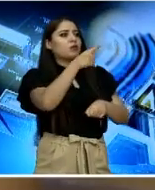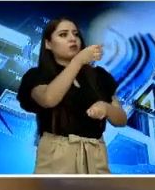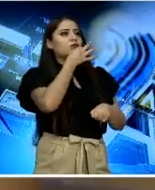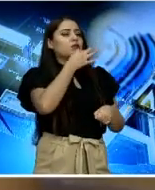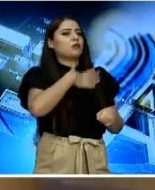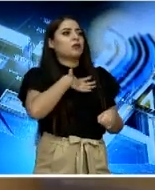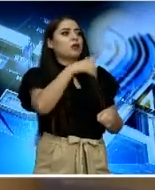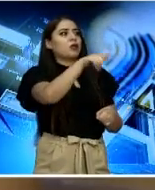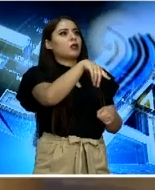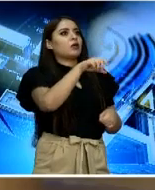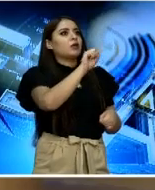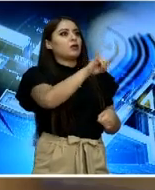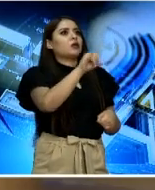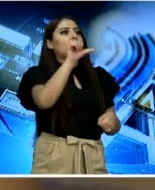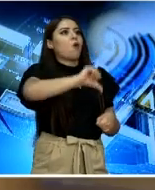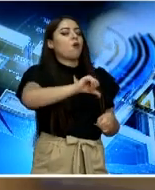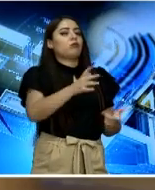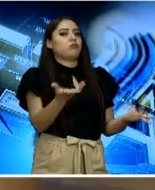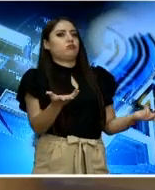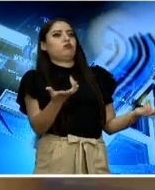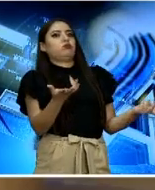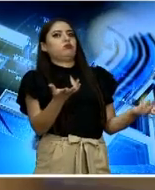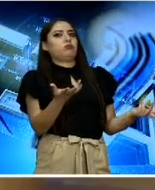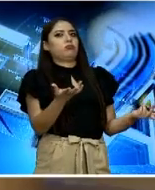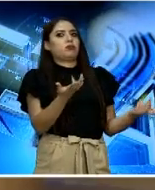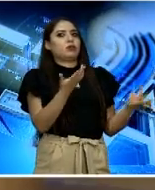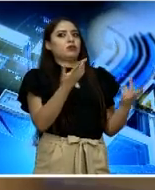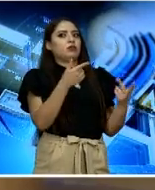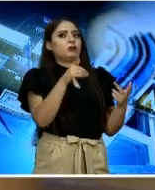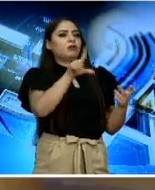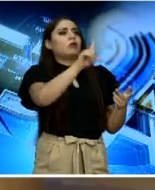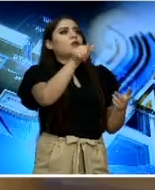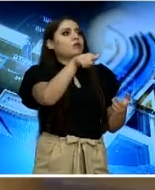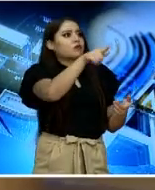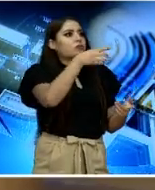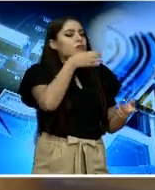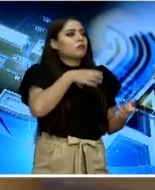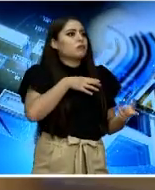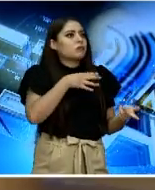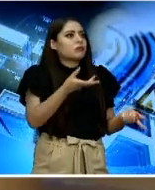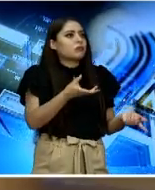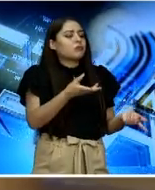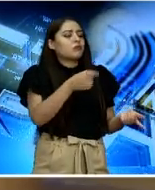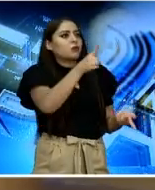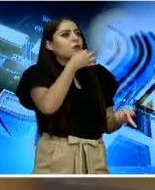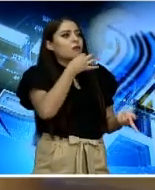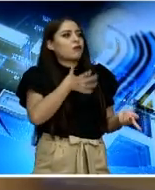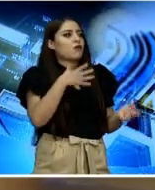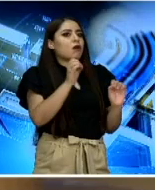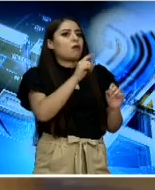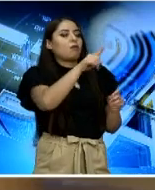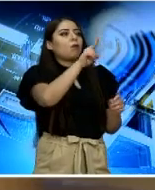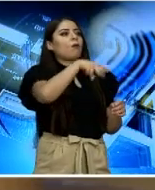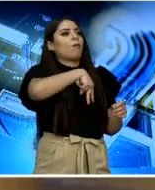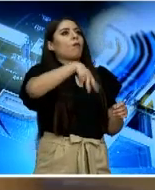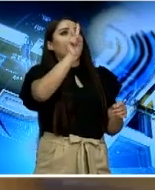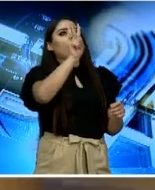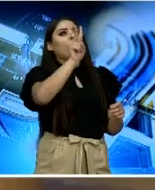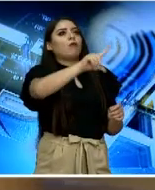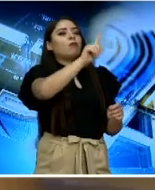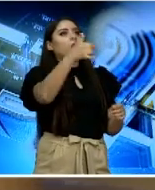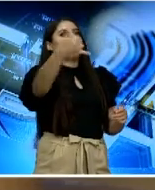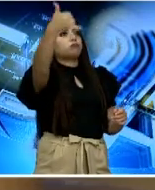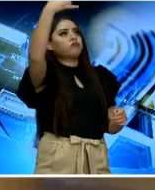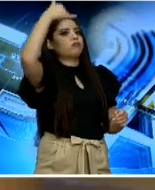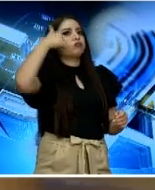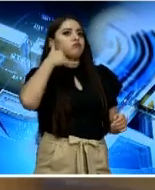es hoy. Y ya no me quiso, le dije, luego, ¿por qué no me dijo? Y me dejó en visto, me marcó por teléfono y ahí fue cuando me